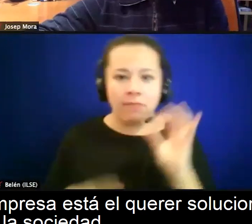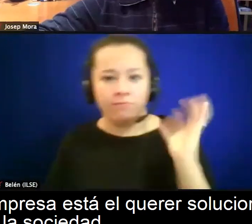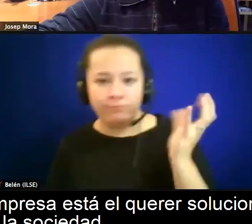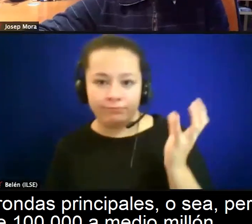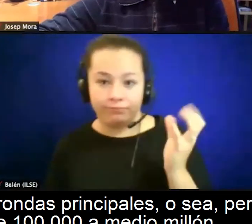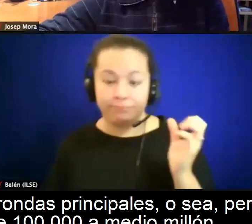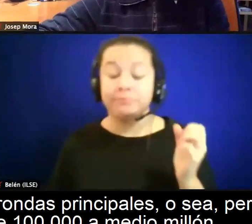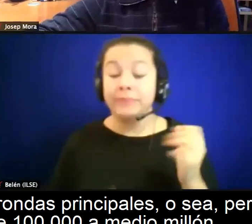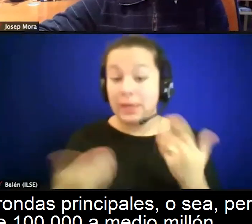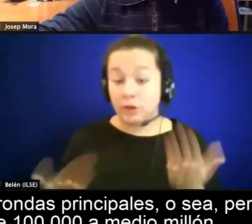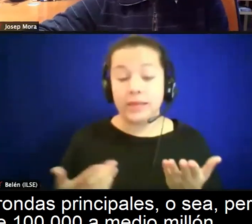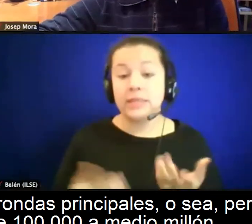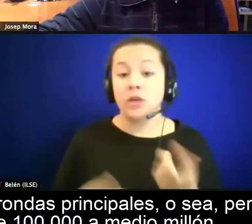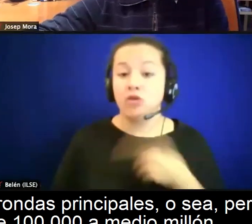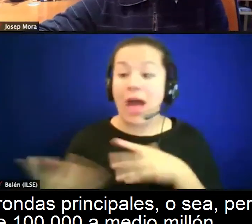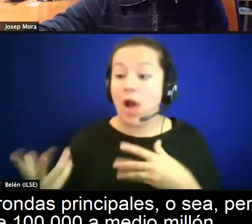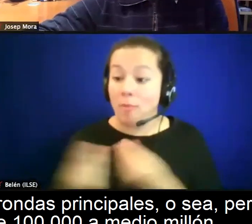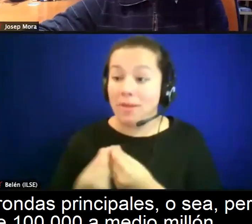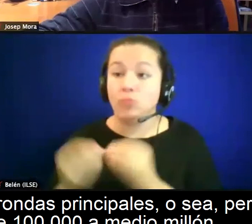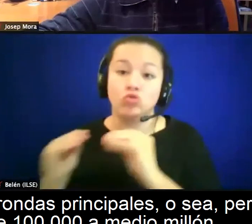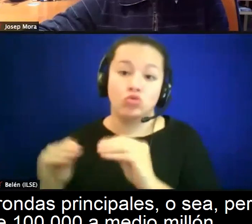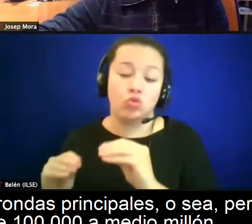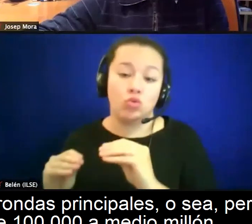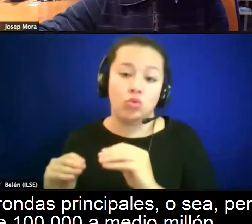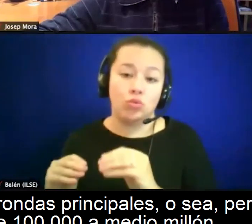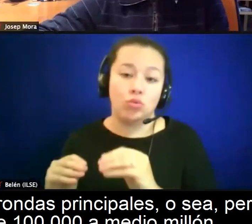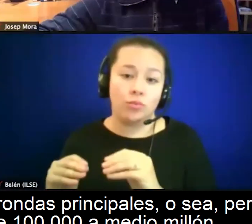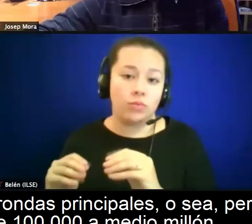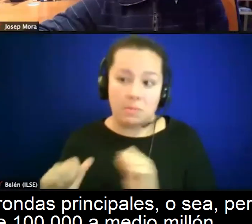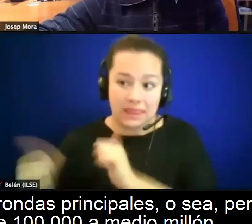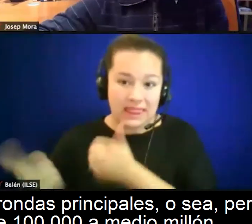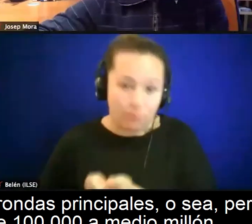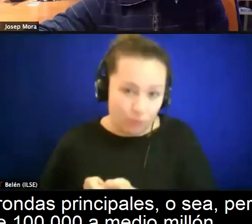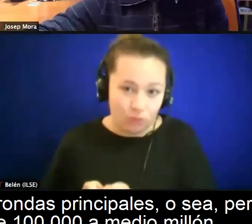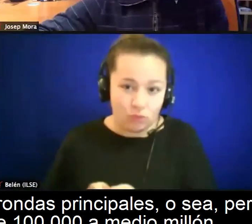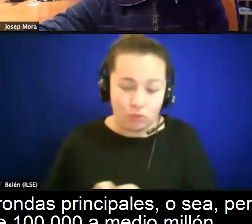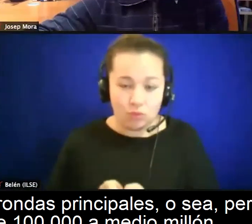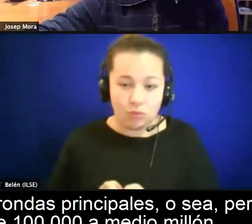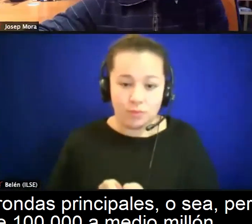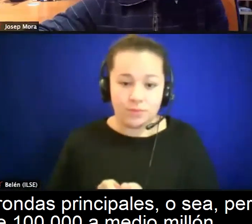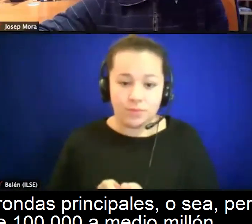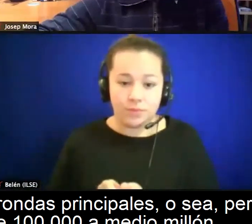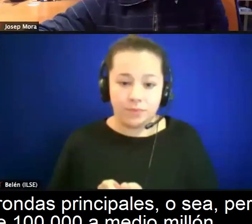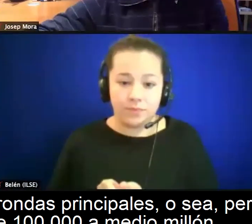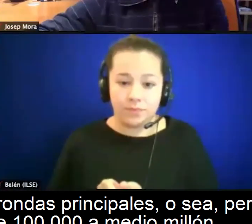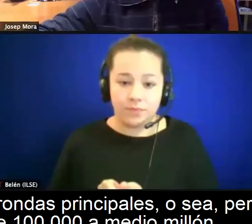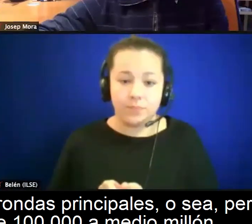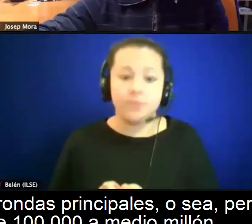Y bueno, les acompañamos en sus rondas principales, o sea, en las rondas